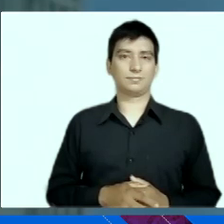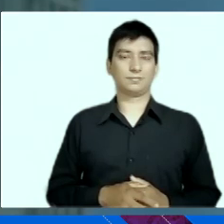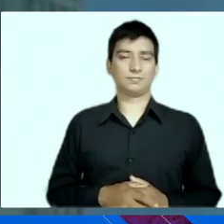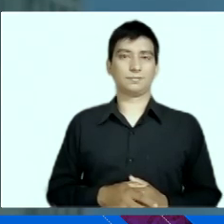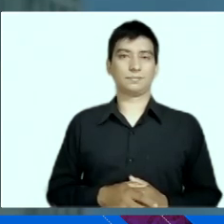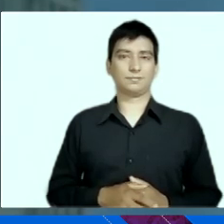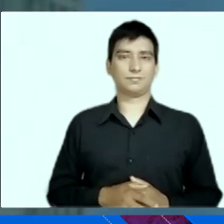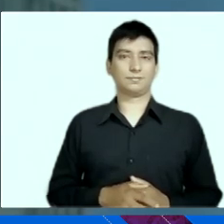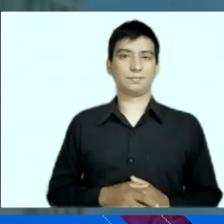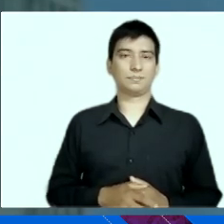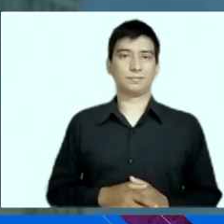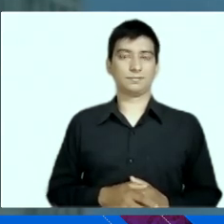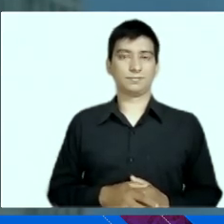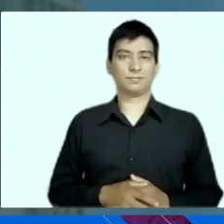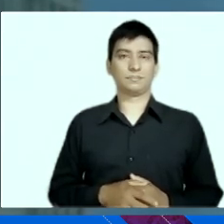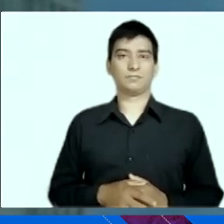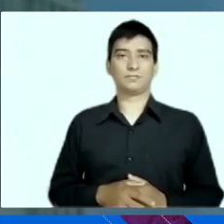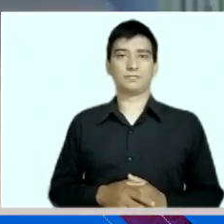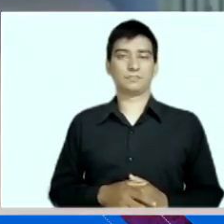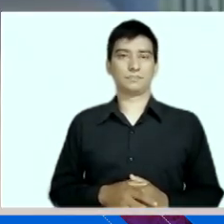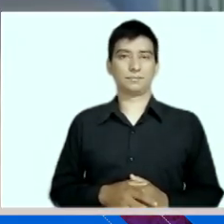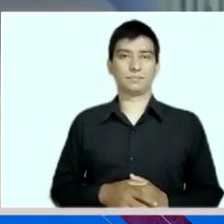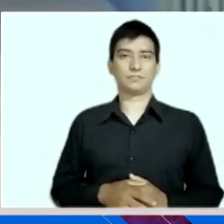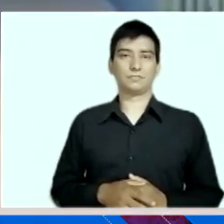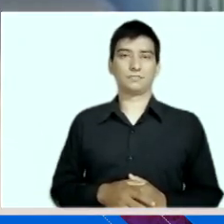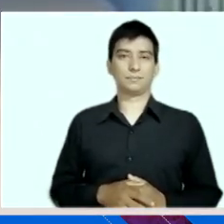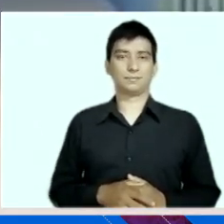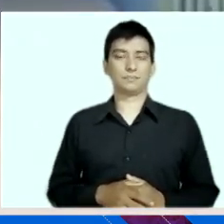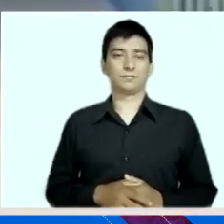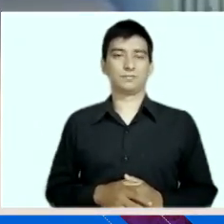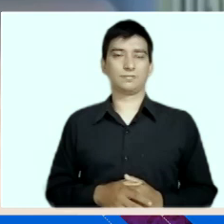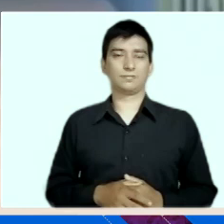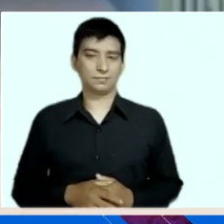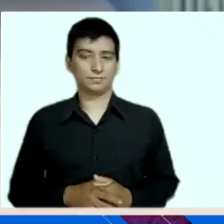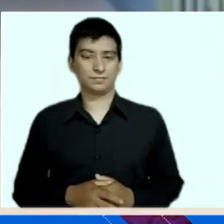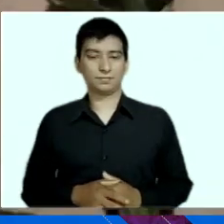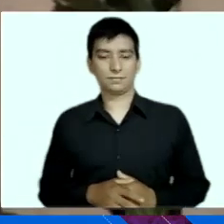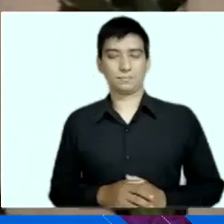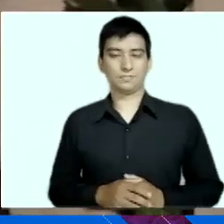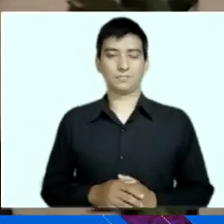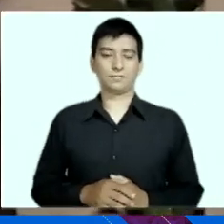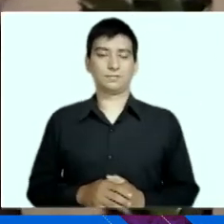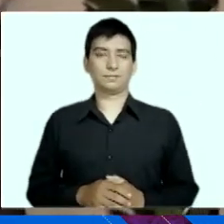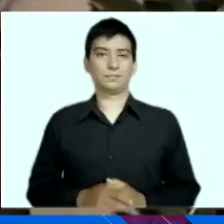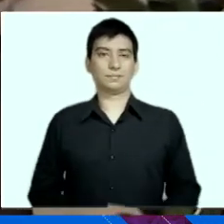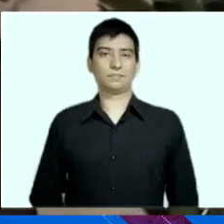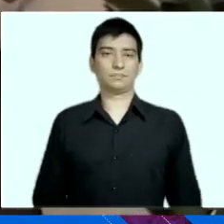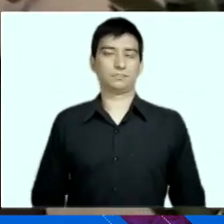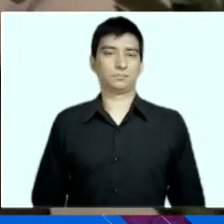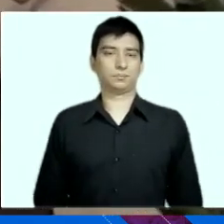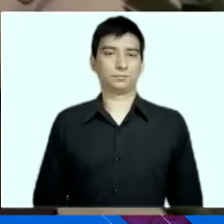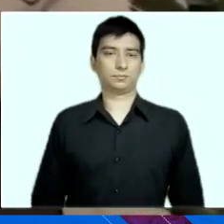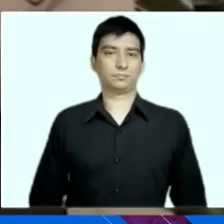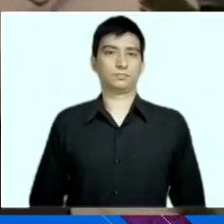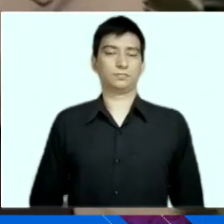4 años y un mes que estoy en los caminos del Señor. Adolfo Trote en la vida pasada era un hombre muy